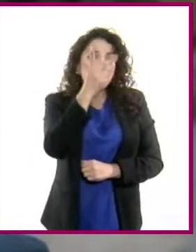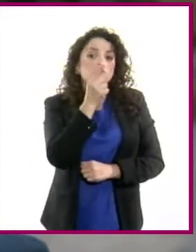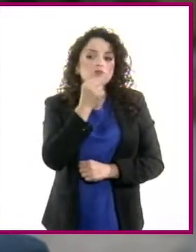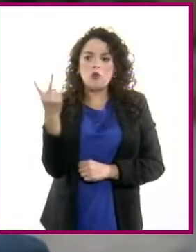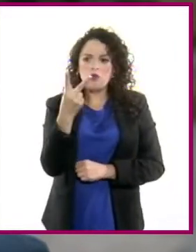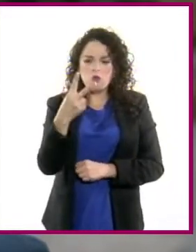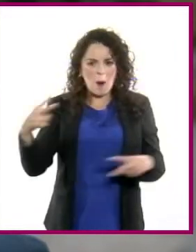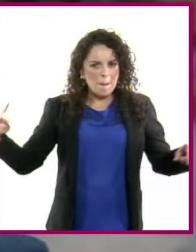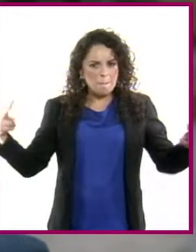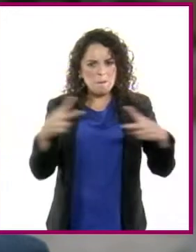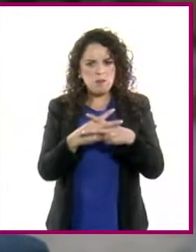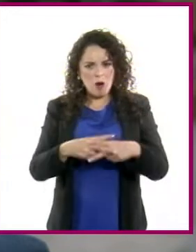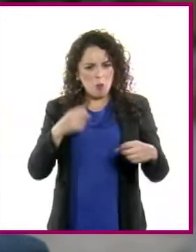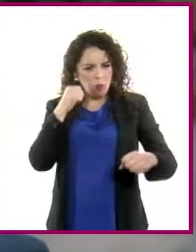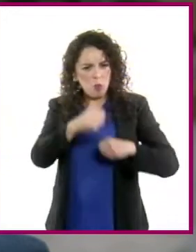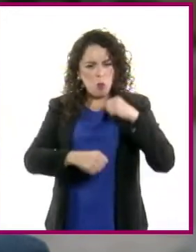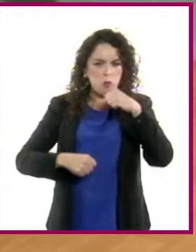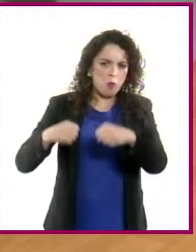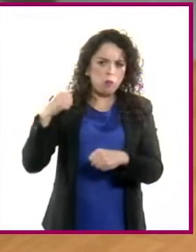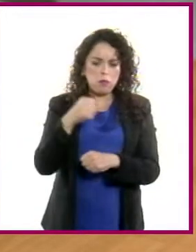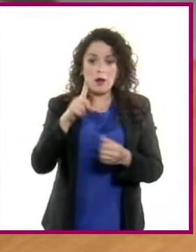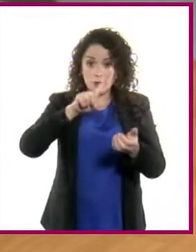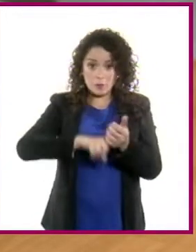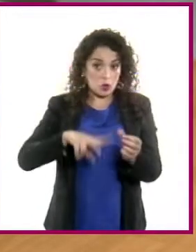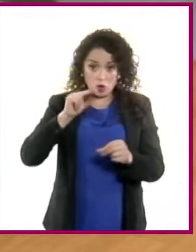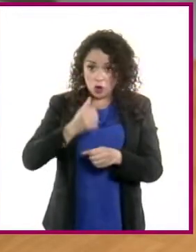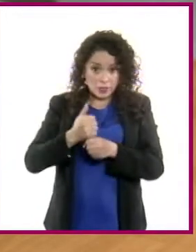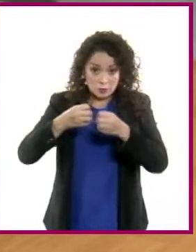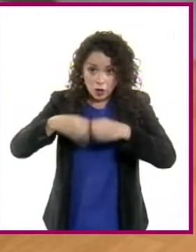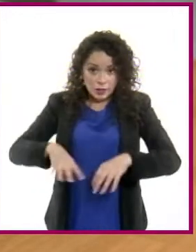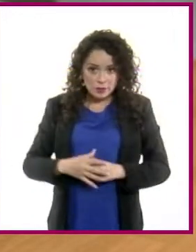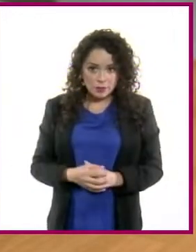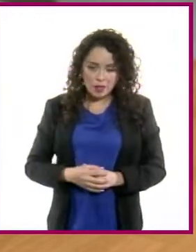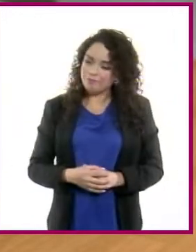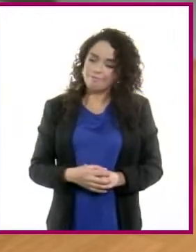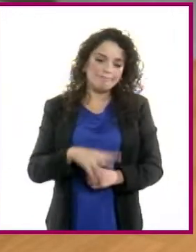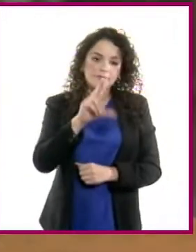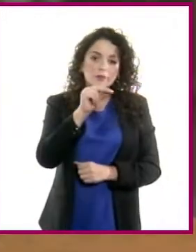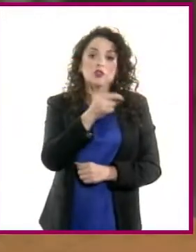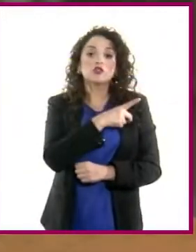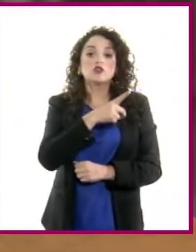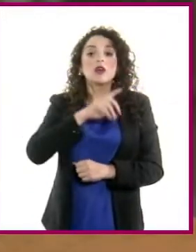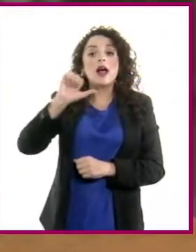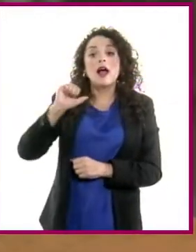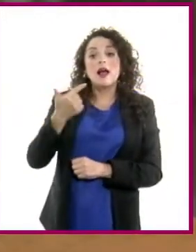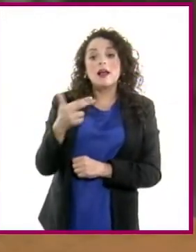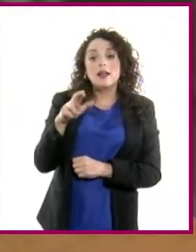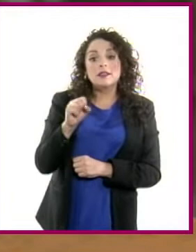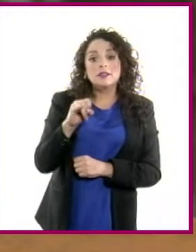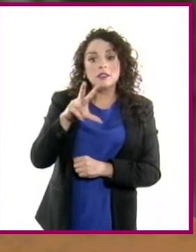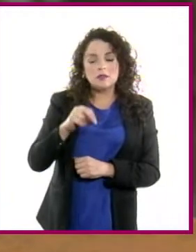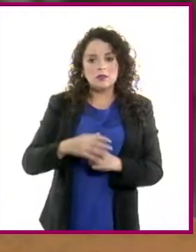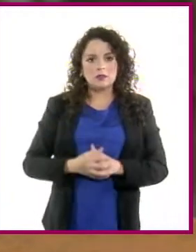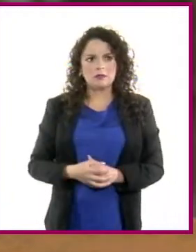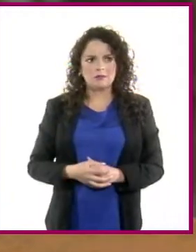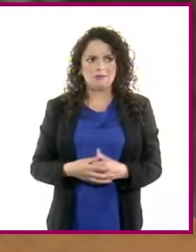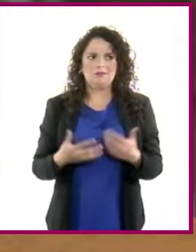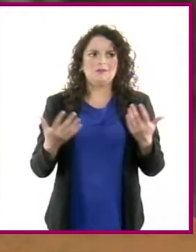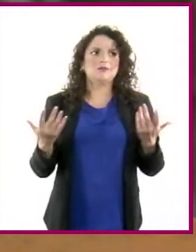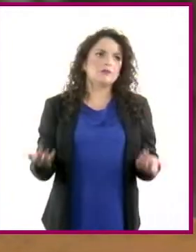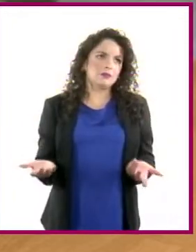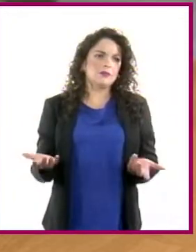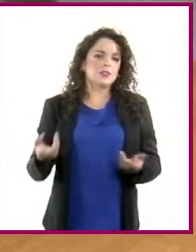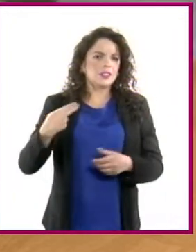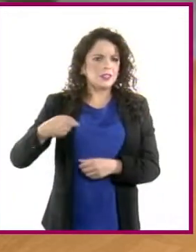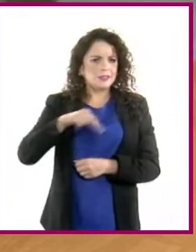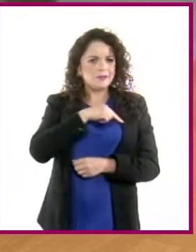golpes, ¿no estarían siendo violentos? No, solo agresivos. Eso es contrario al modo en el que hemos hablado todos los